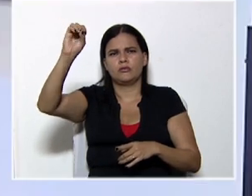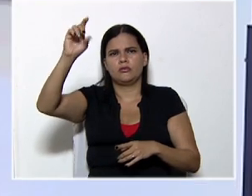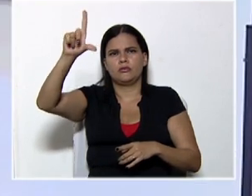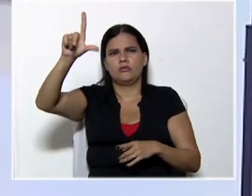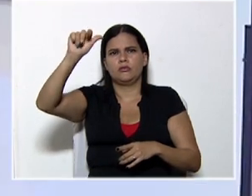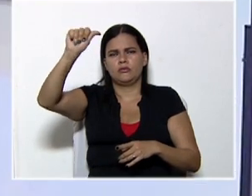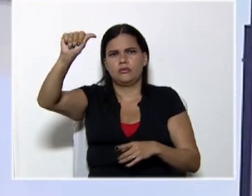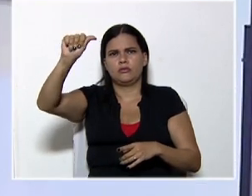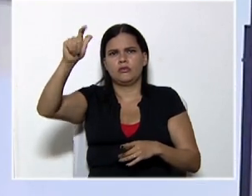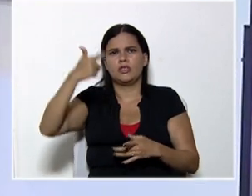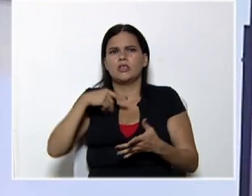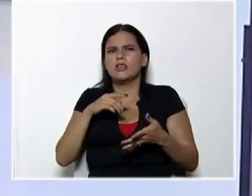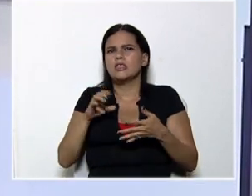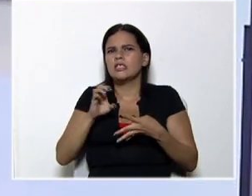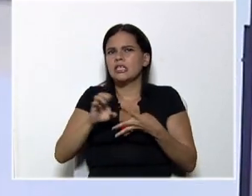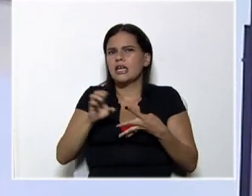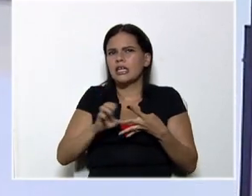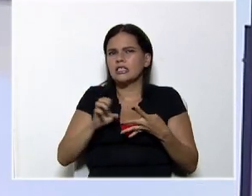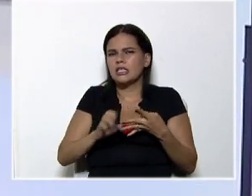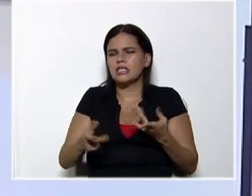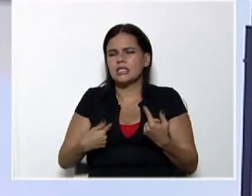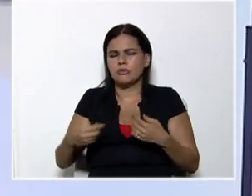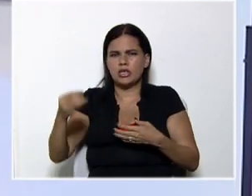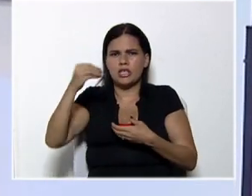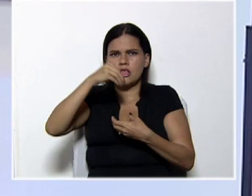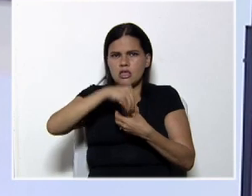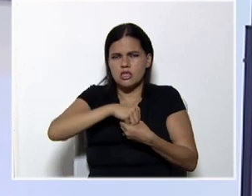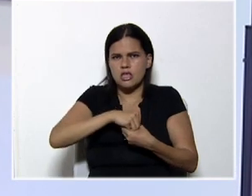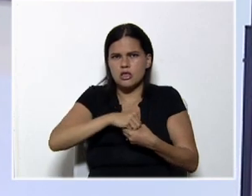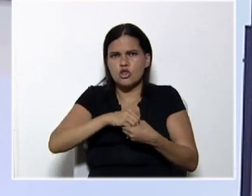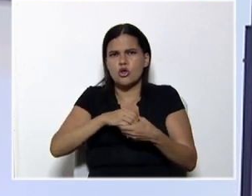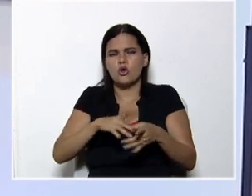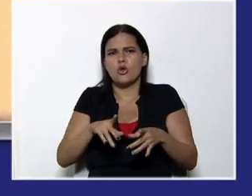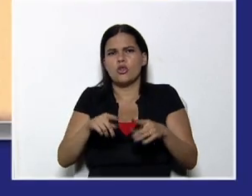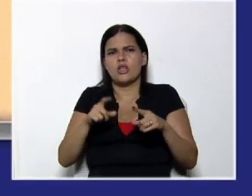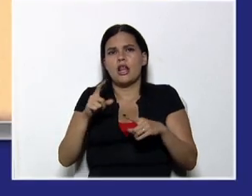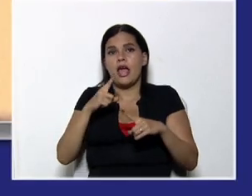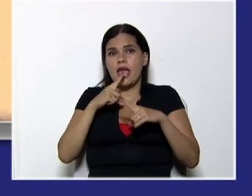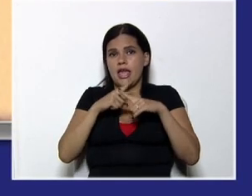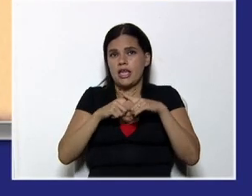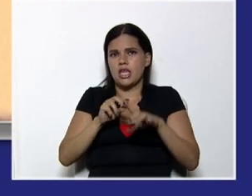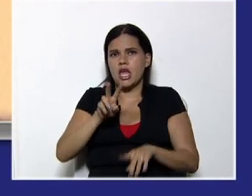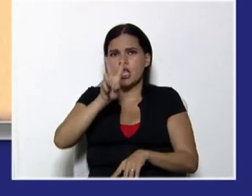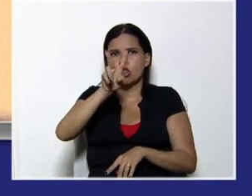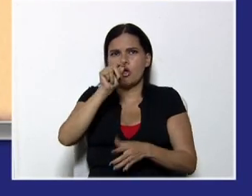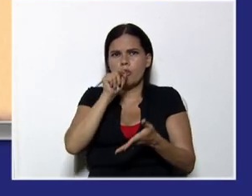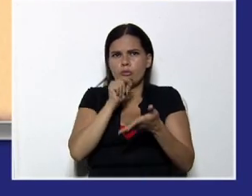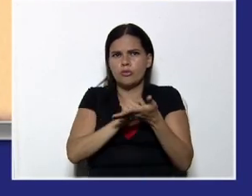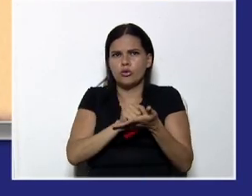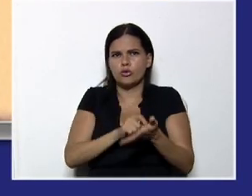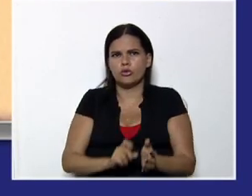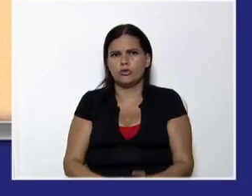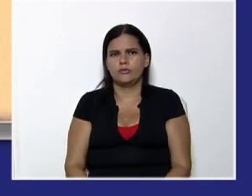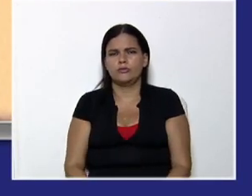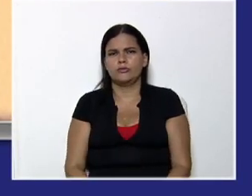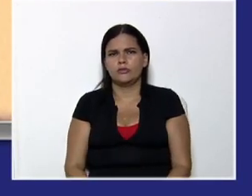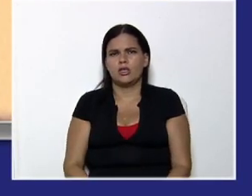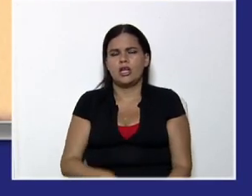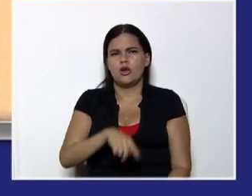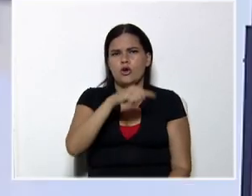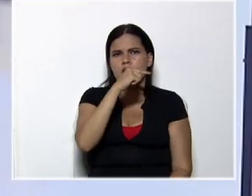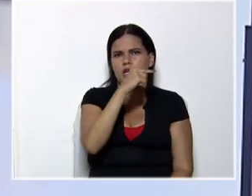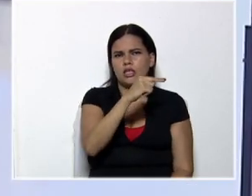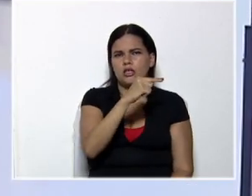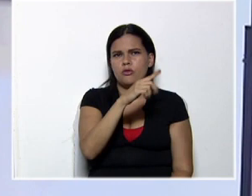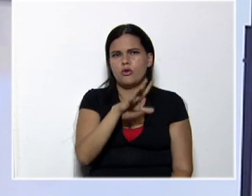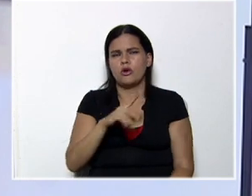cortar dentro del eje de las x en dos puntos. En este primer punto que tenemos aquí en pantalla y en este segundo punto